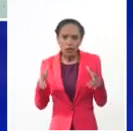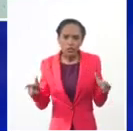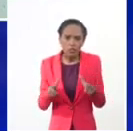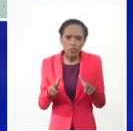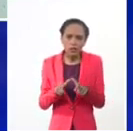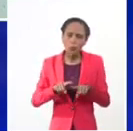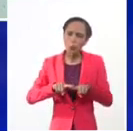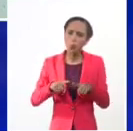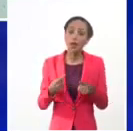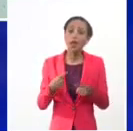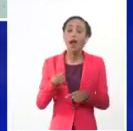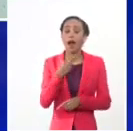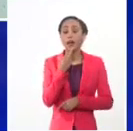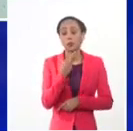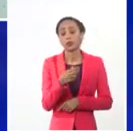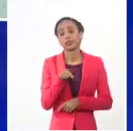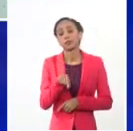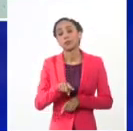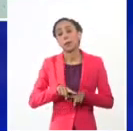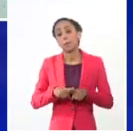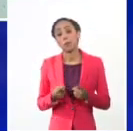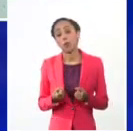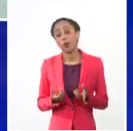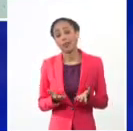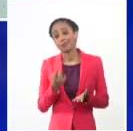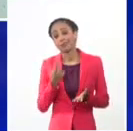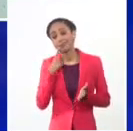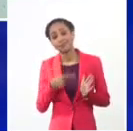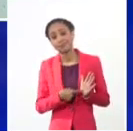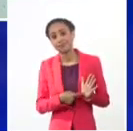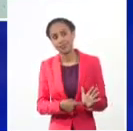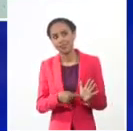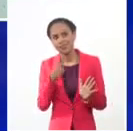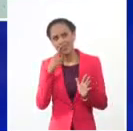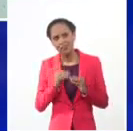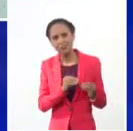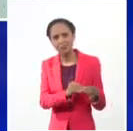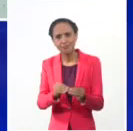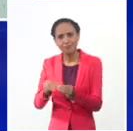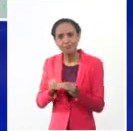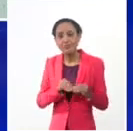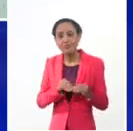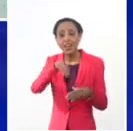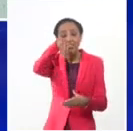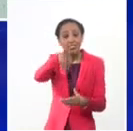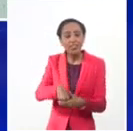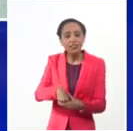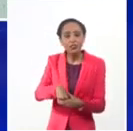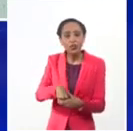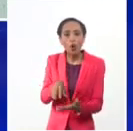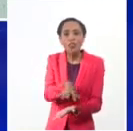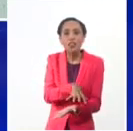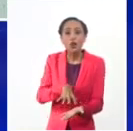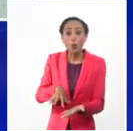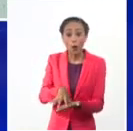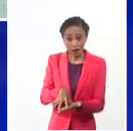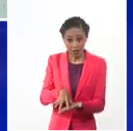Porque indiscutiblemente eso habla de la transmisión en el territorio. Los importados, fíjense,